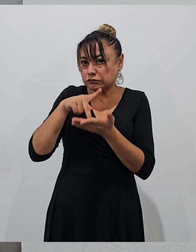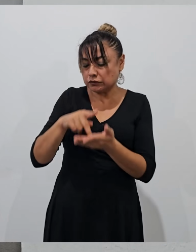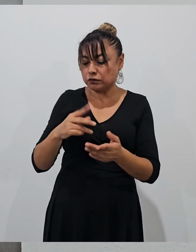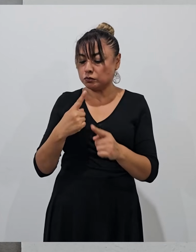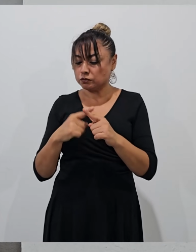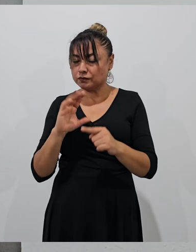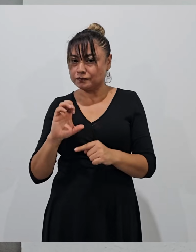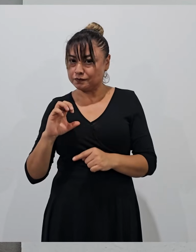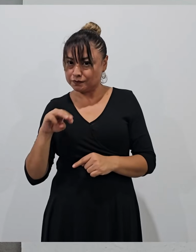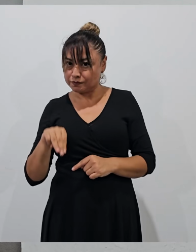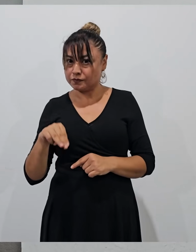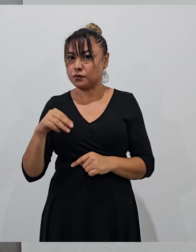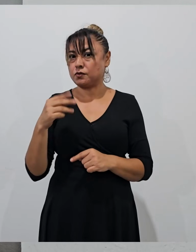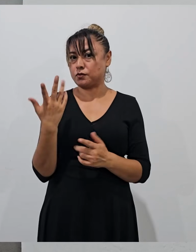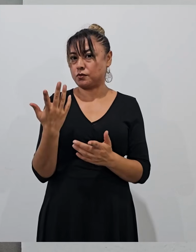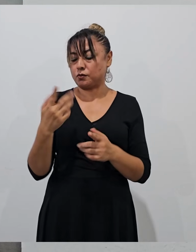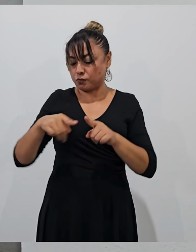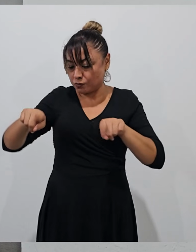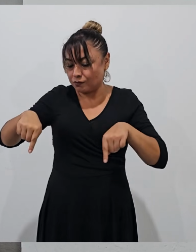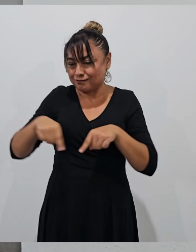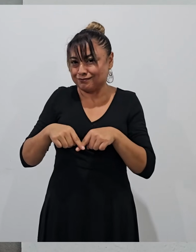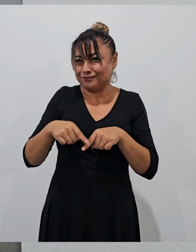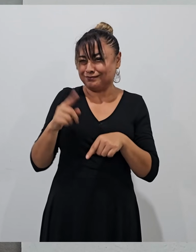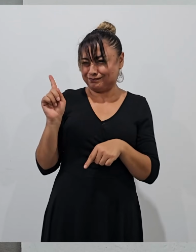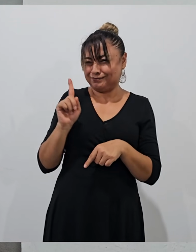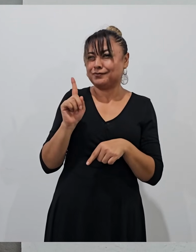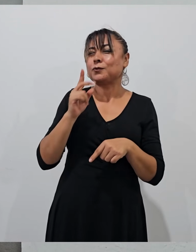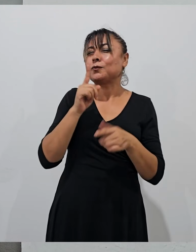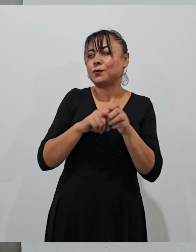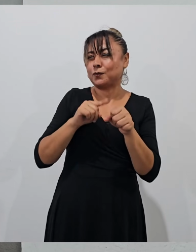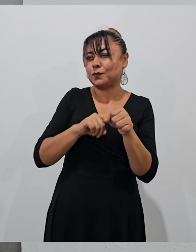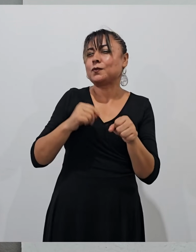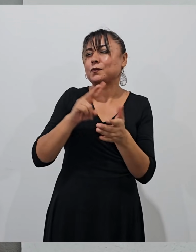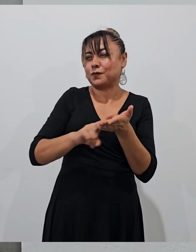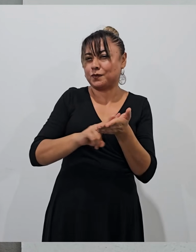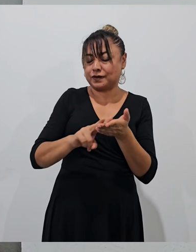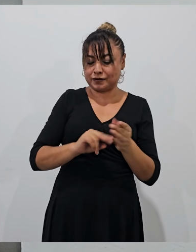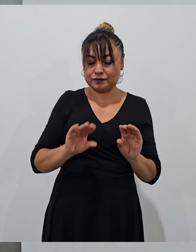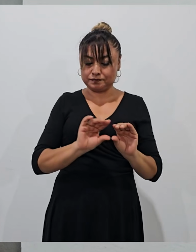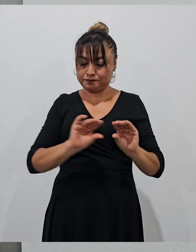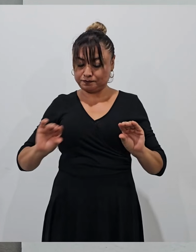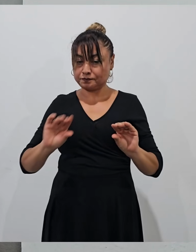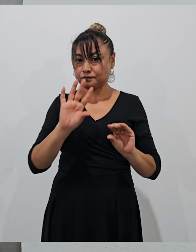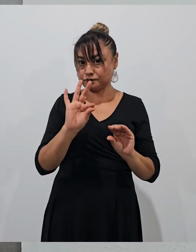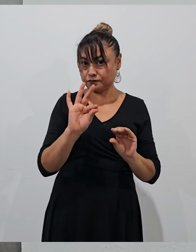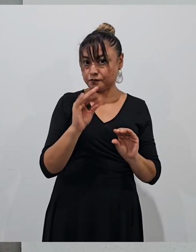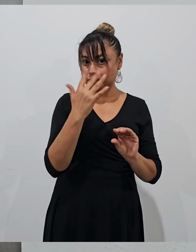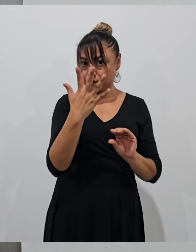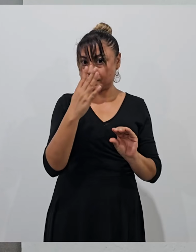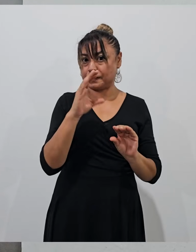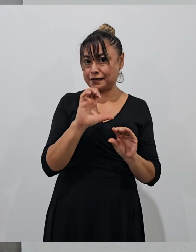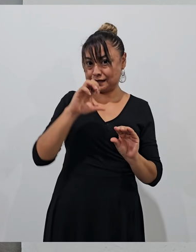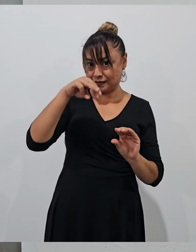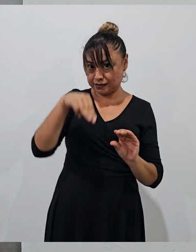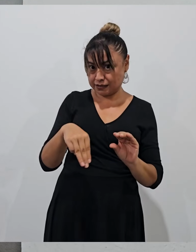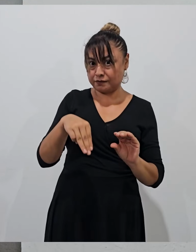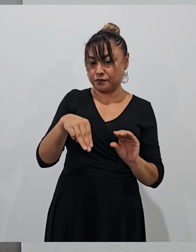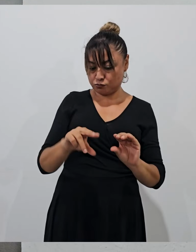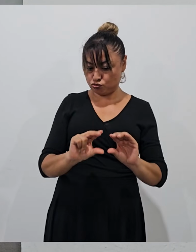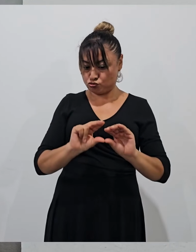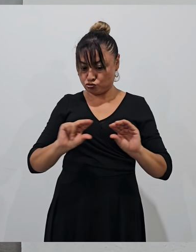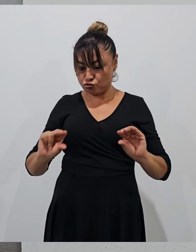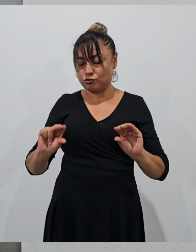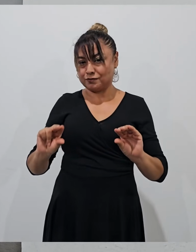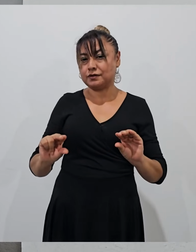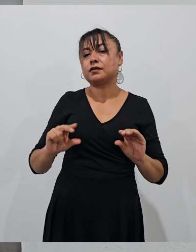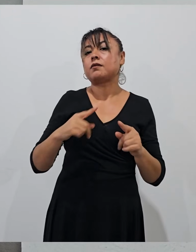verde. Y sobre esta se colocó otra capa de concreto armado, pero esta de 45 centímetros de espesor y una resistencia a la compresión de 250 kilogramos